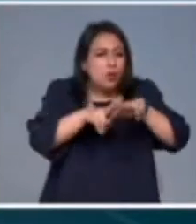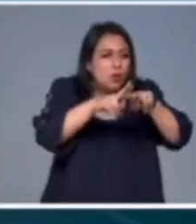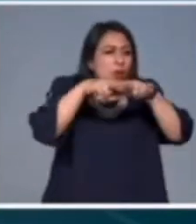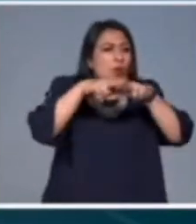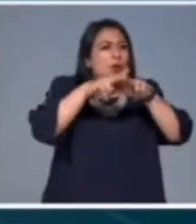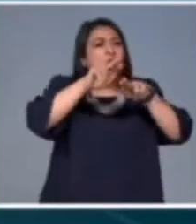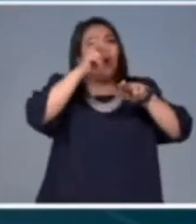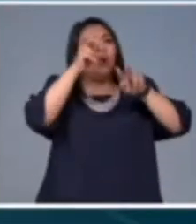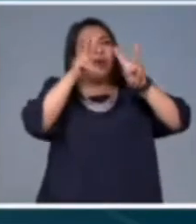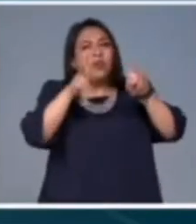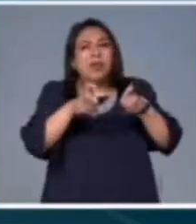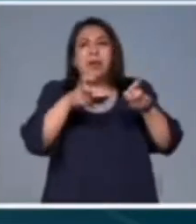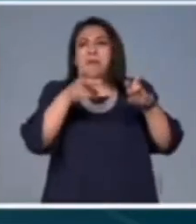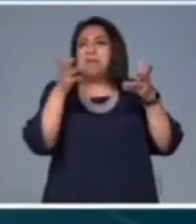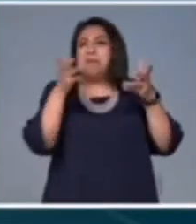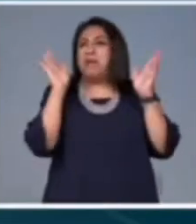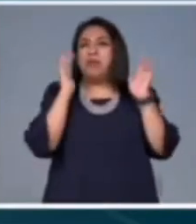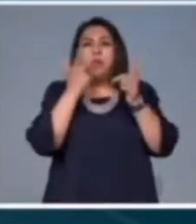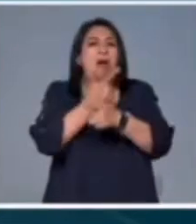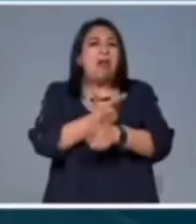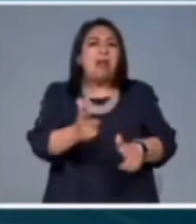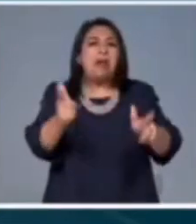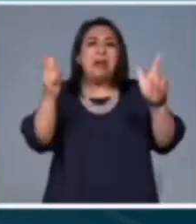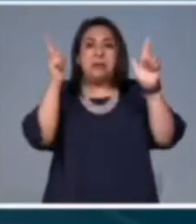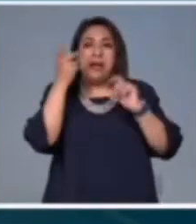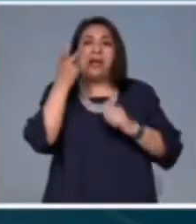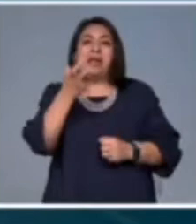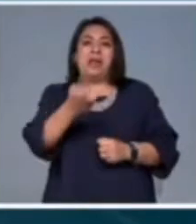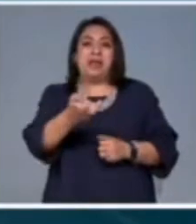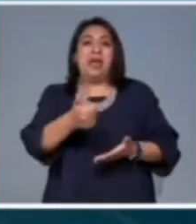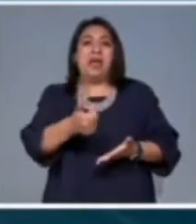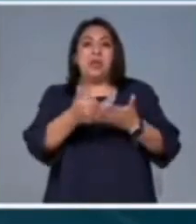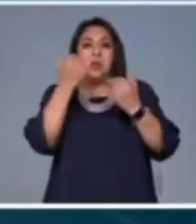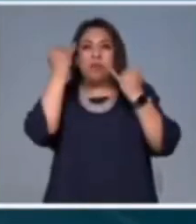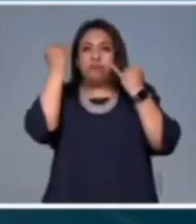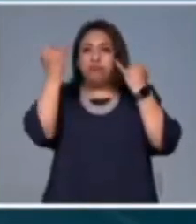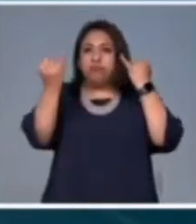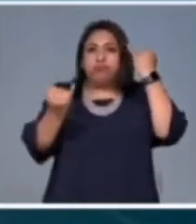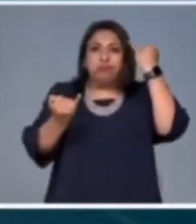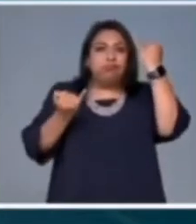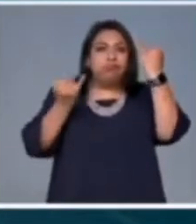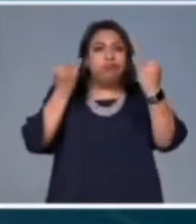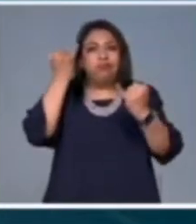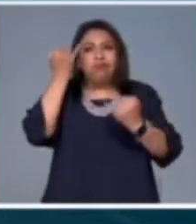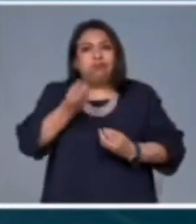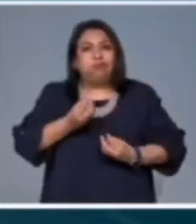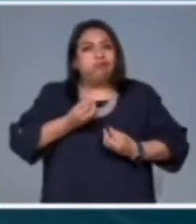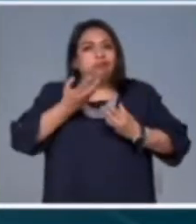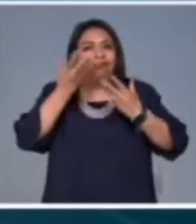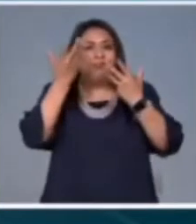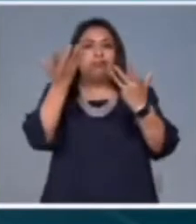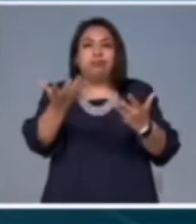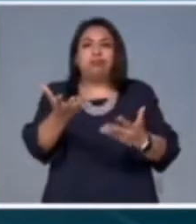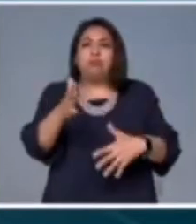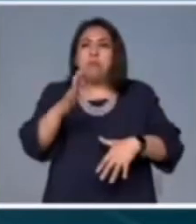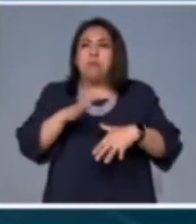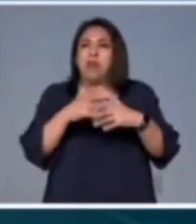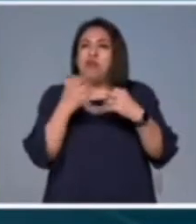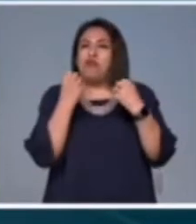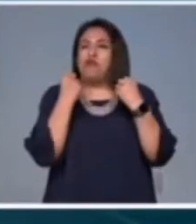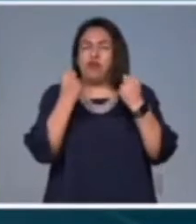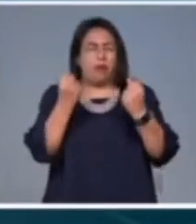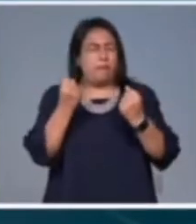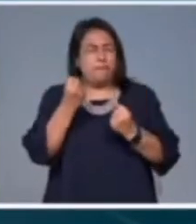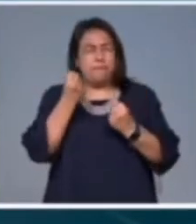otro y que creo que eso permite a la creatividad explotar muchísimo más